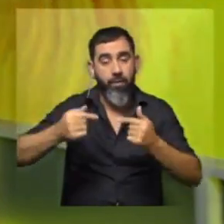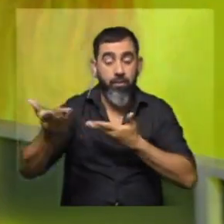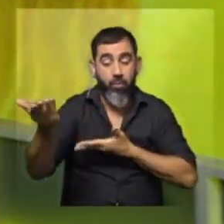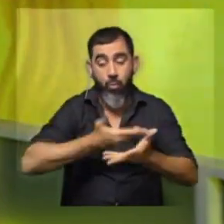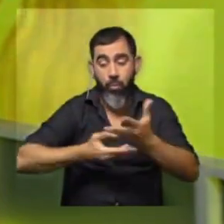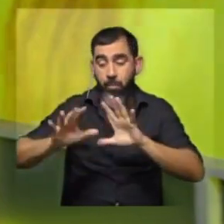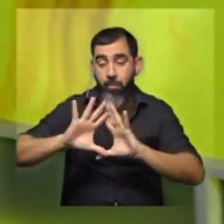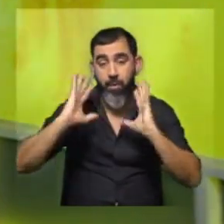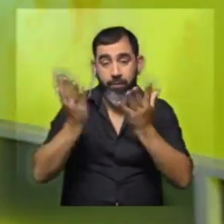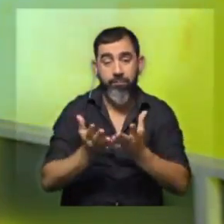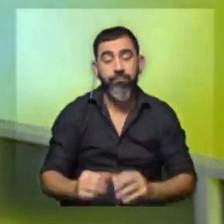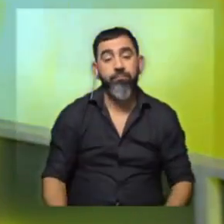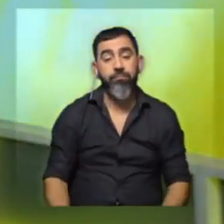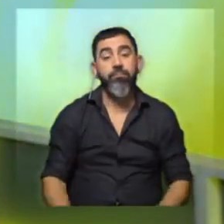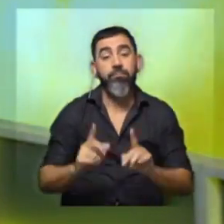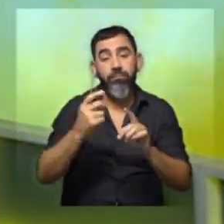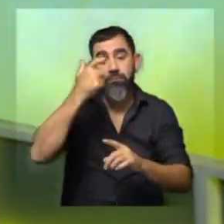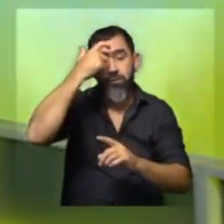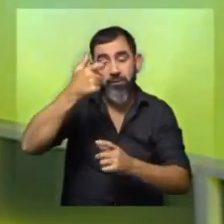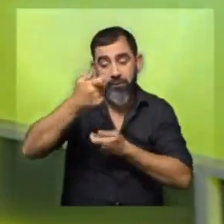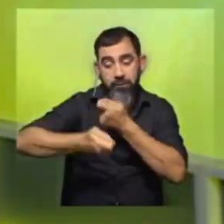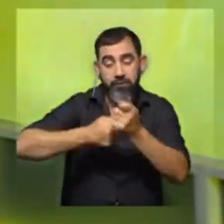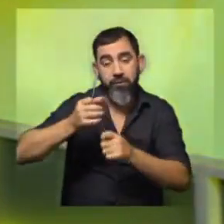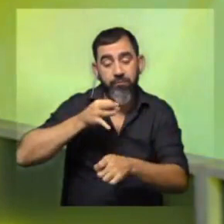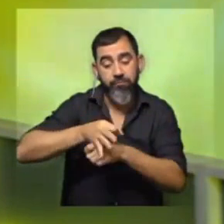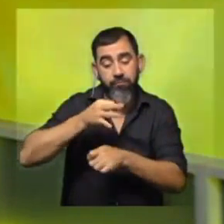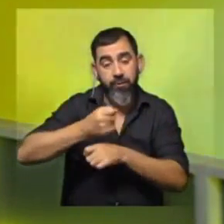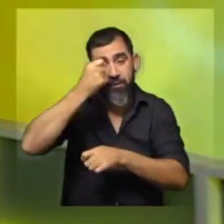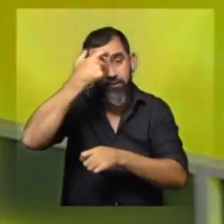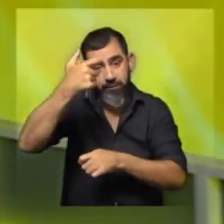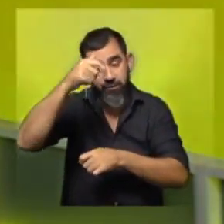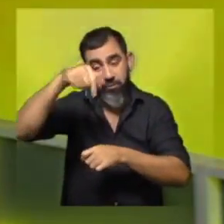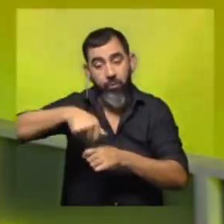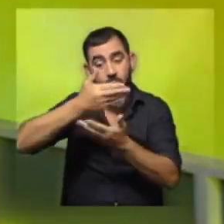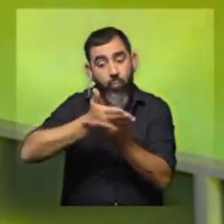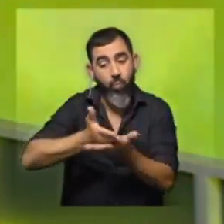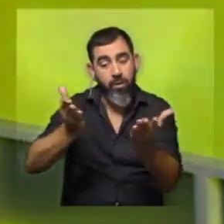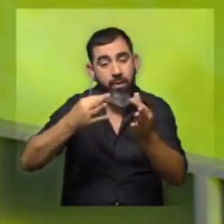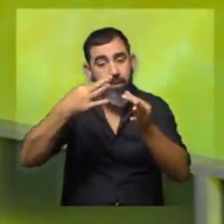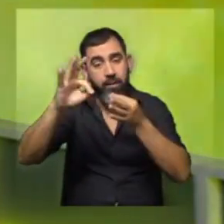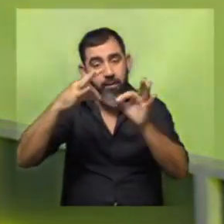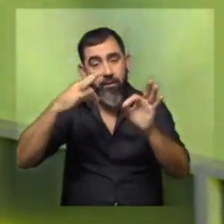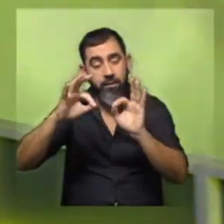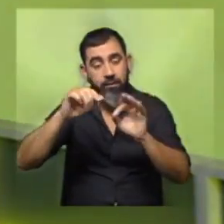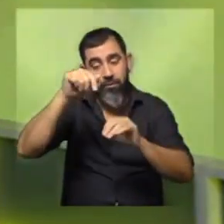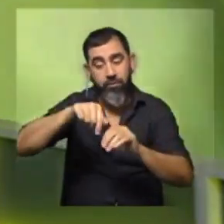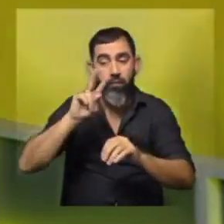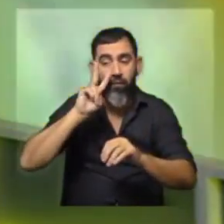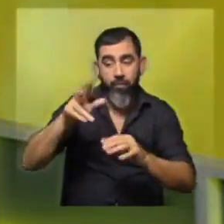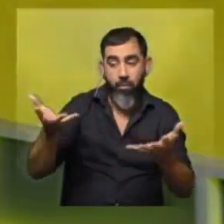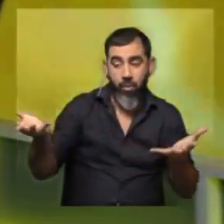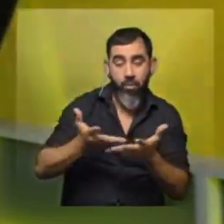el planeta. Y tenemos ciencia aplicada a enseñar la ciencia, porque vamos a mostrarles en detalle esto que veíamos en la